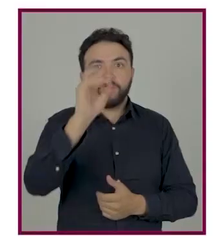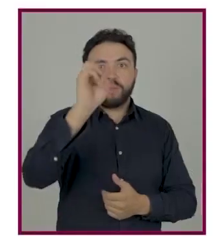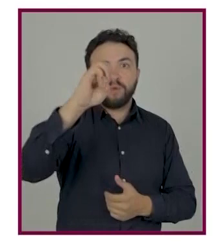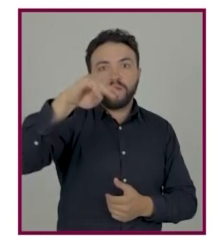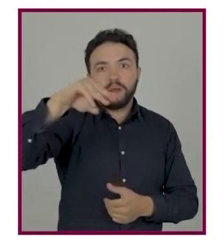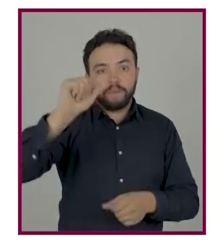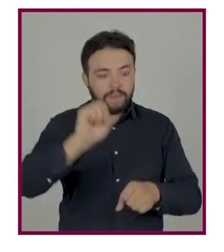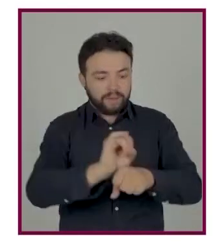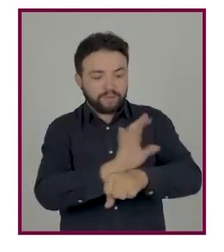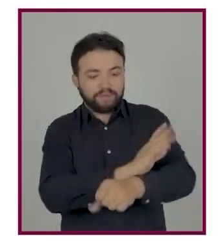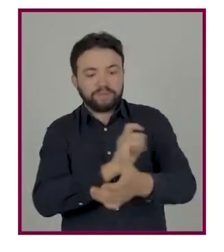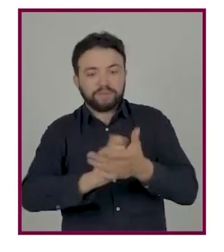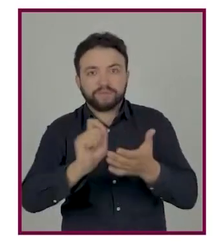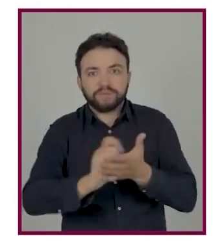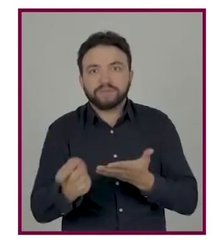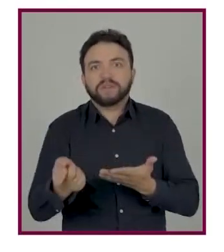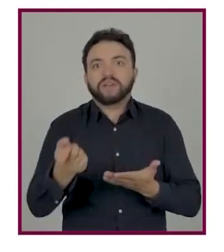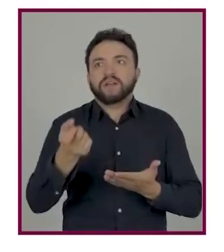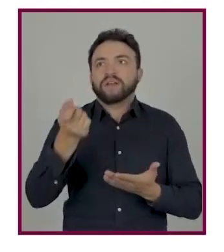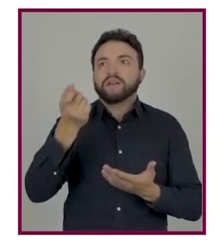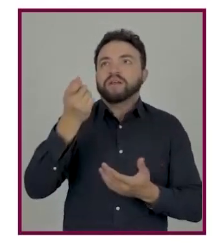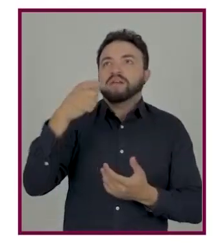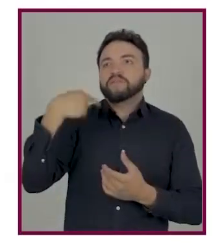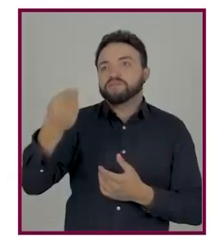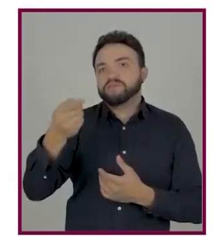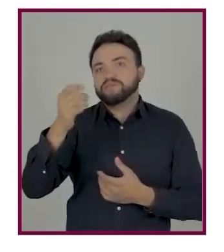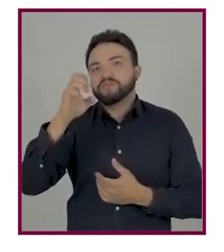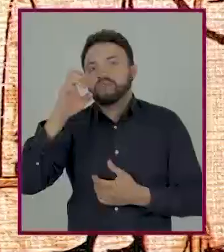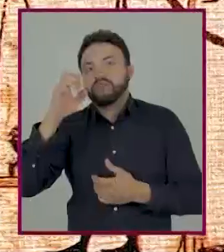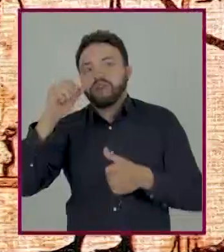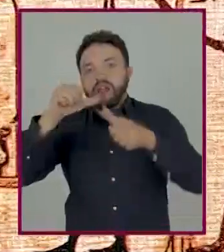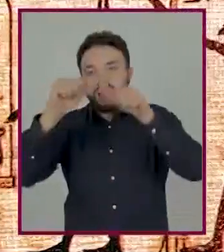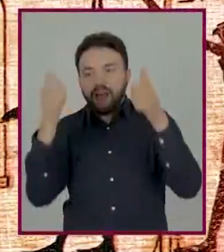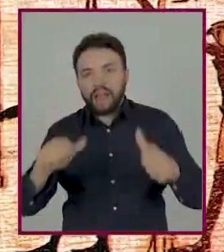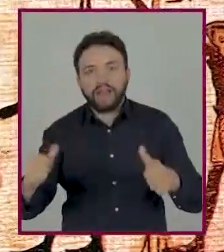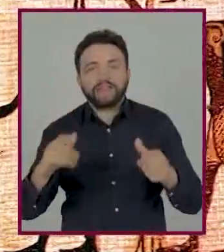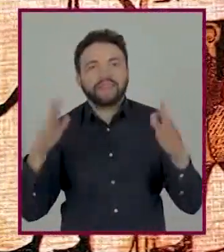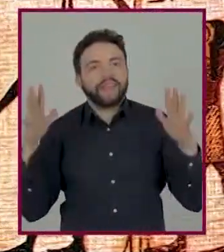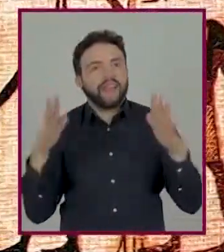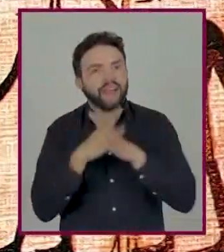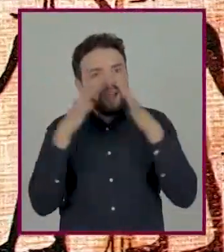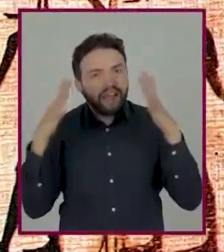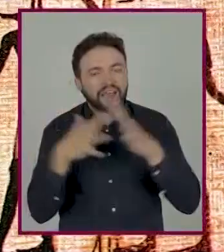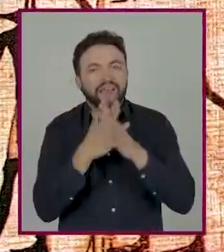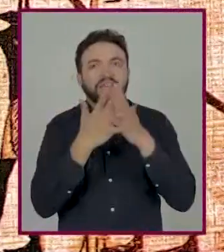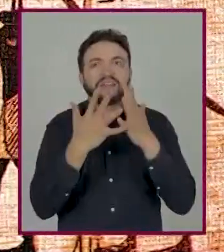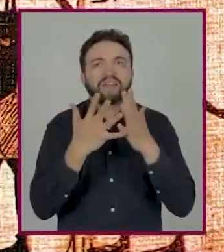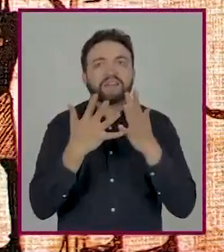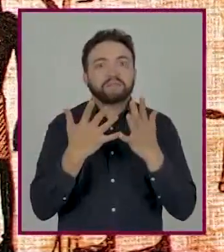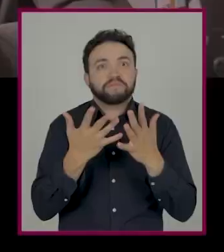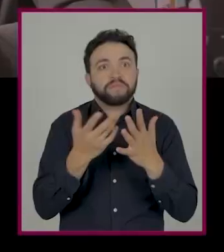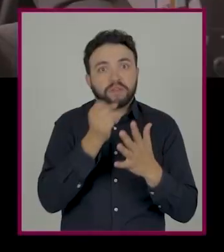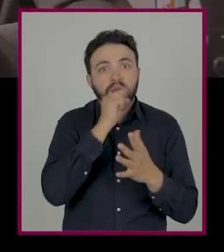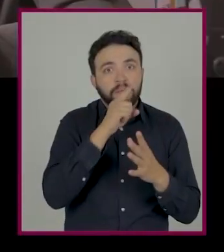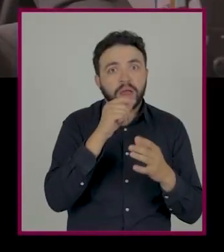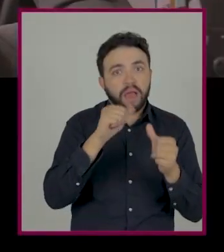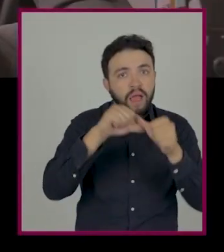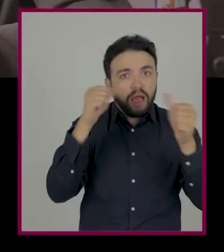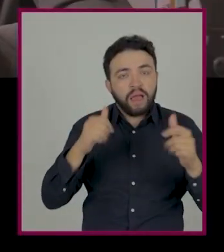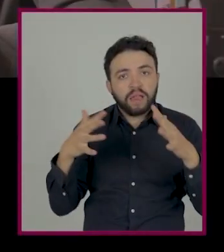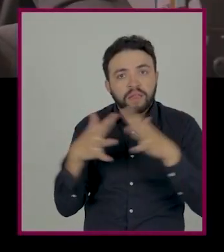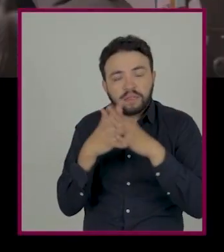cuáles? El poema de Gilgamesh, el arte de la guerra y el libro de los muertos. Ese último se